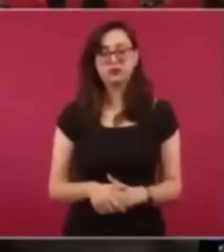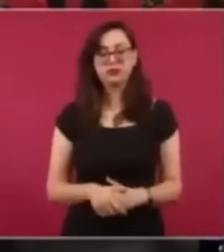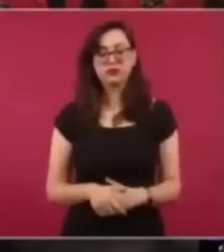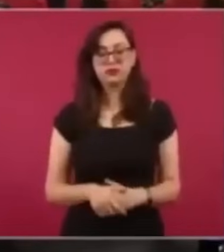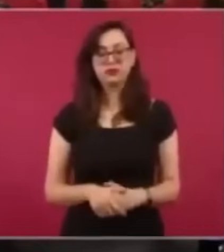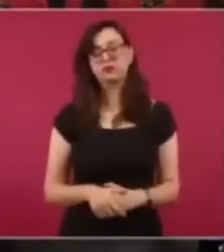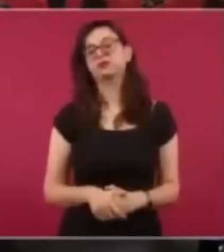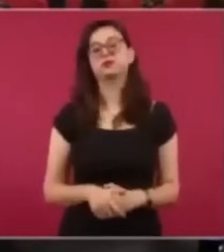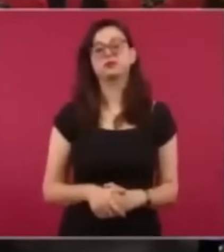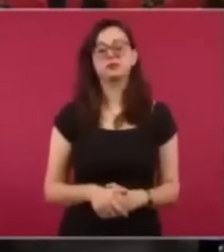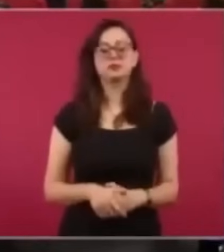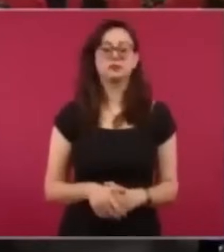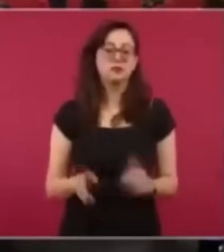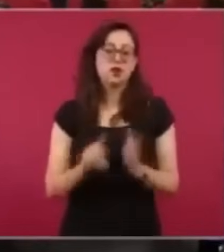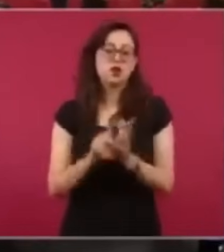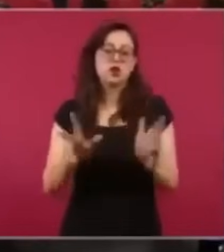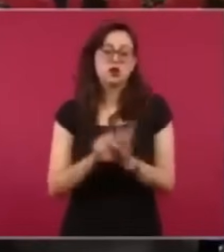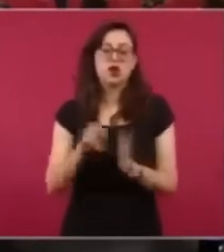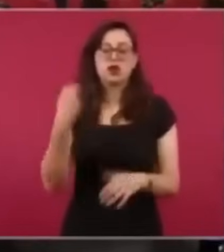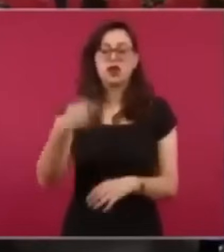La Libertad se llama,